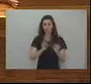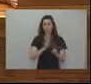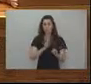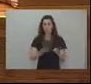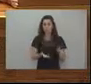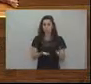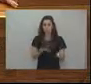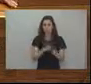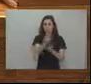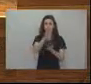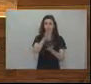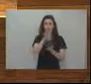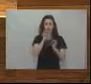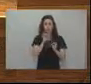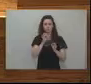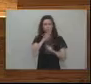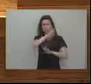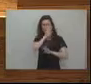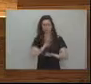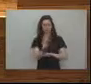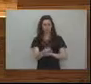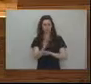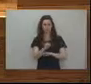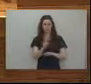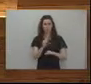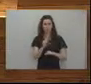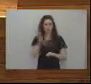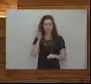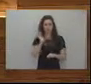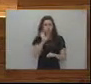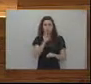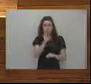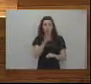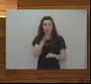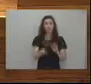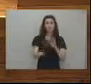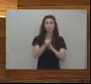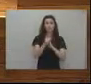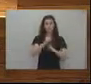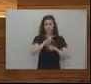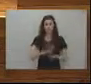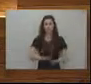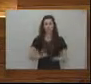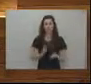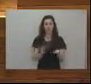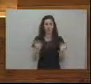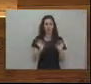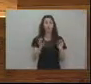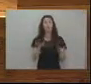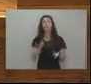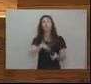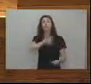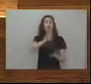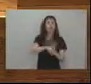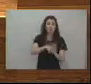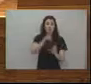prescripción de los delitos, que no estaba investigando los delitos, que ya había hecho un informe anunciando el fraude y que nadie estaba interviniendo. Por eso intervinimos. Dijimos, ¿por qué el